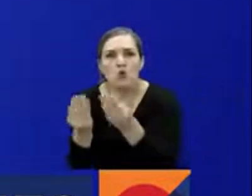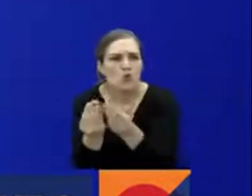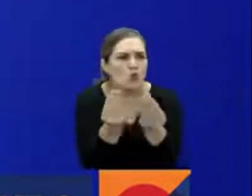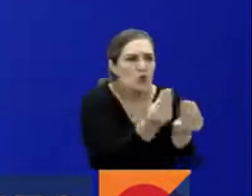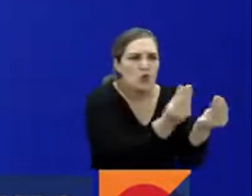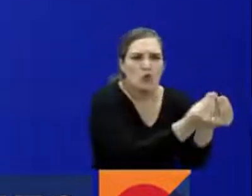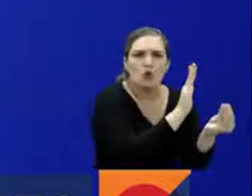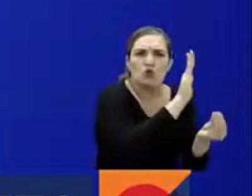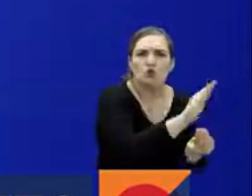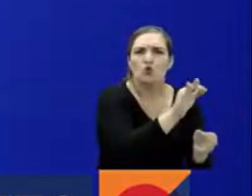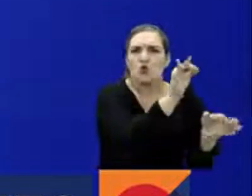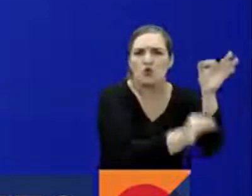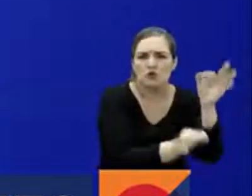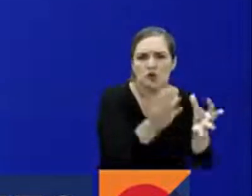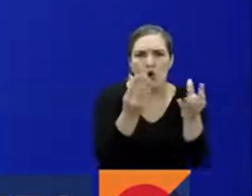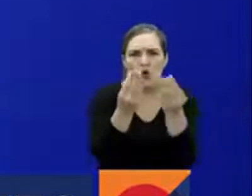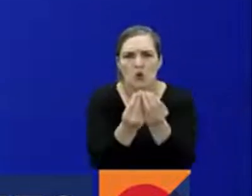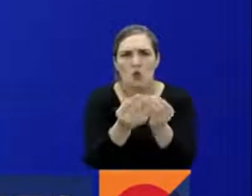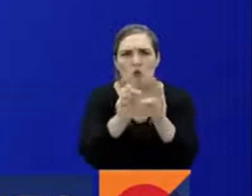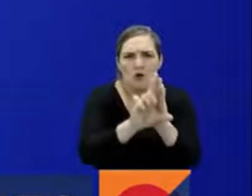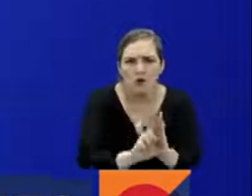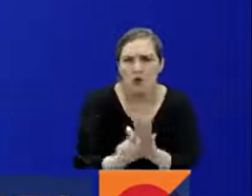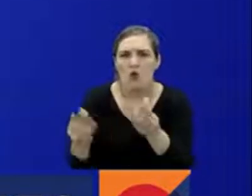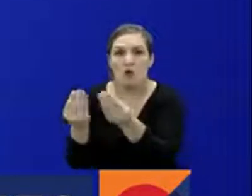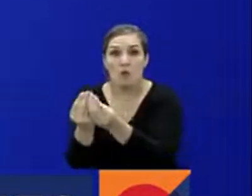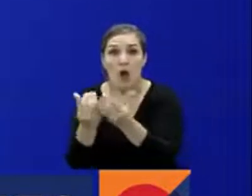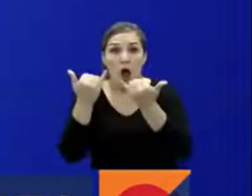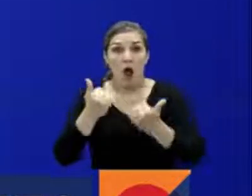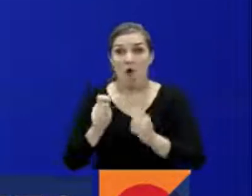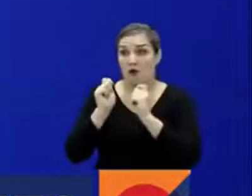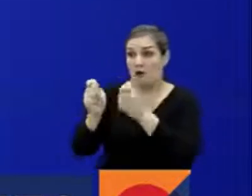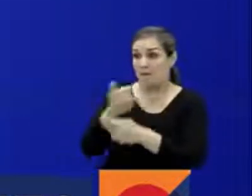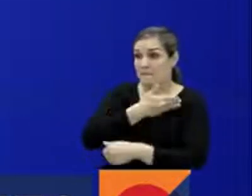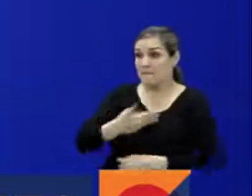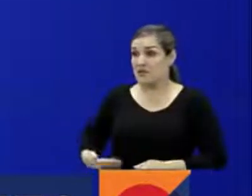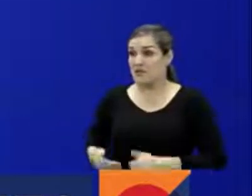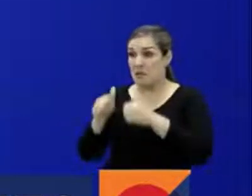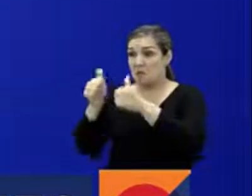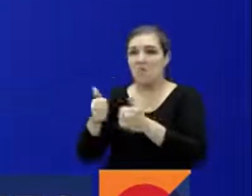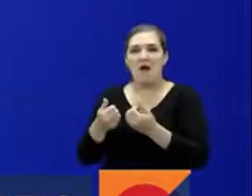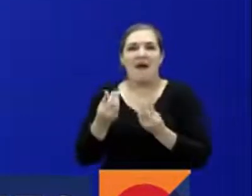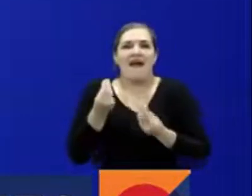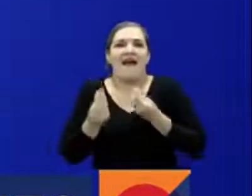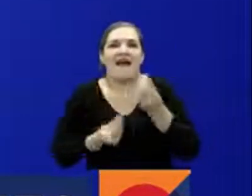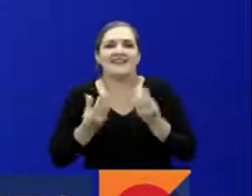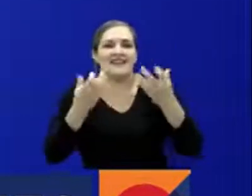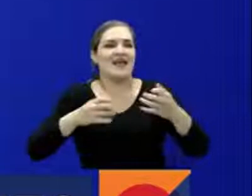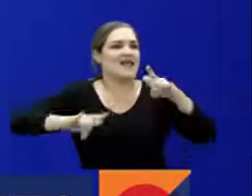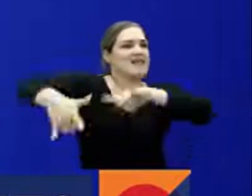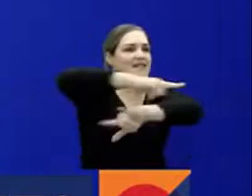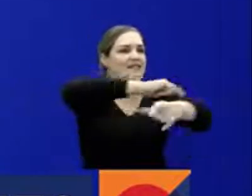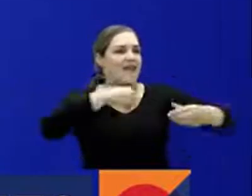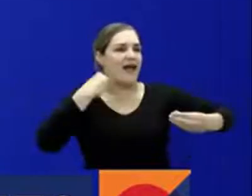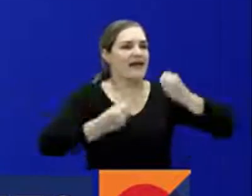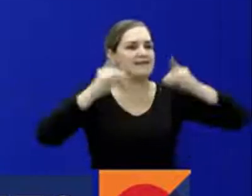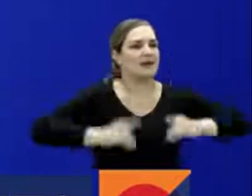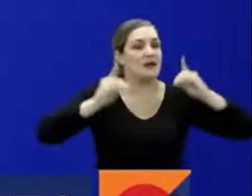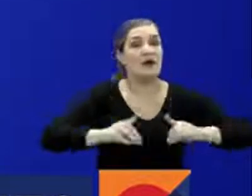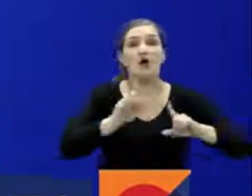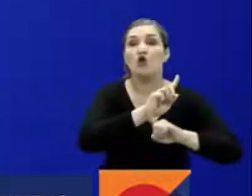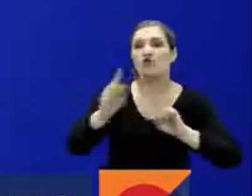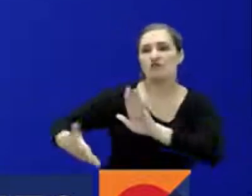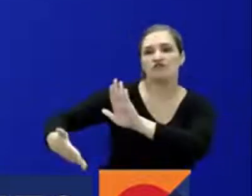que a nadie lo eligen presidente para hacer lo que le venga en gana. Lo eligen para gobernar y darle garantías y